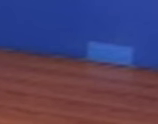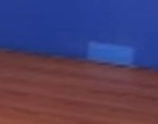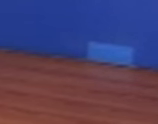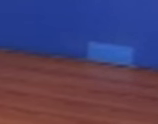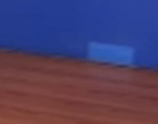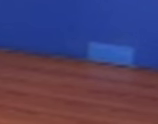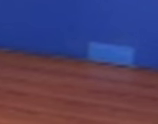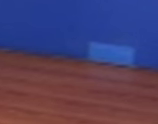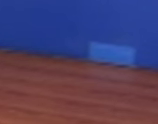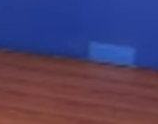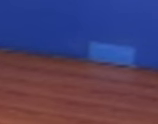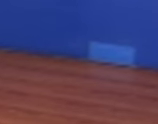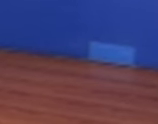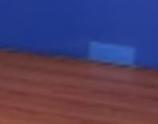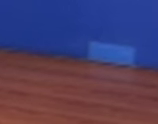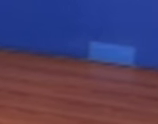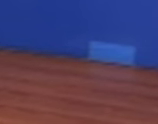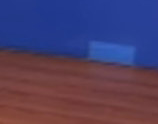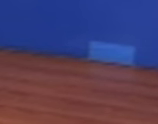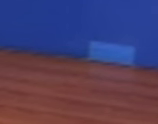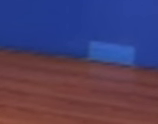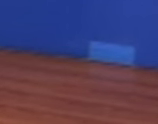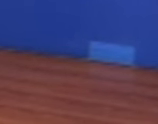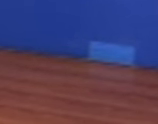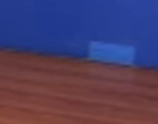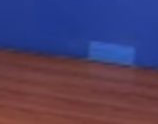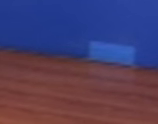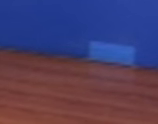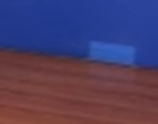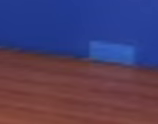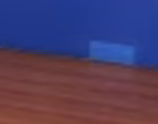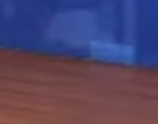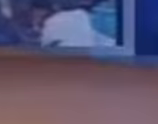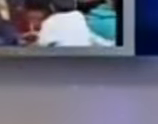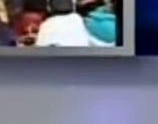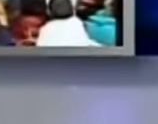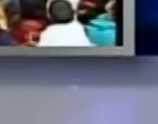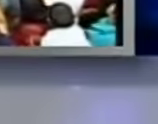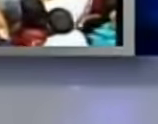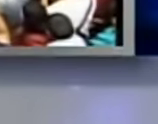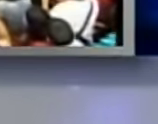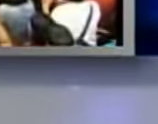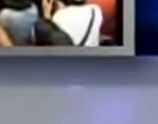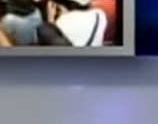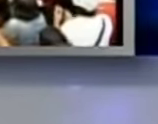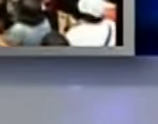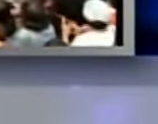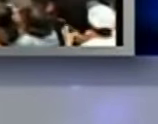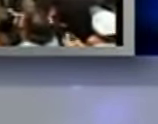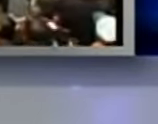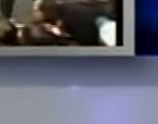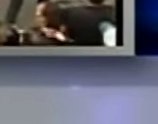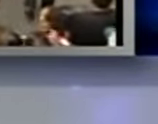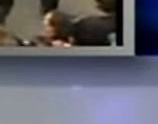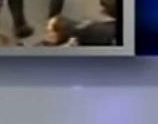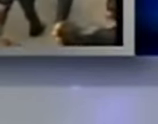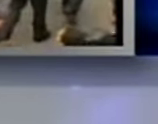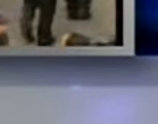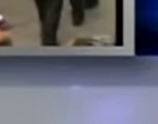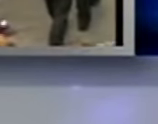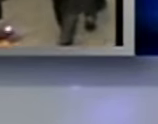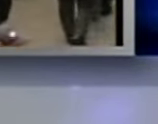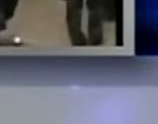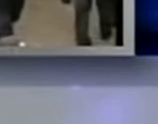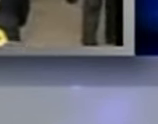Rousseff mantendrán una cita bilateral en la cual se abordarán al menos 8 temas de interés para ambos países, y durante los